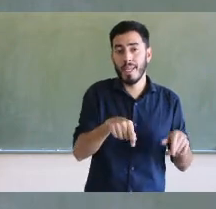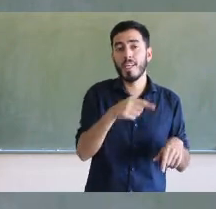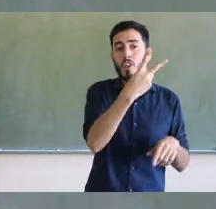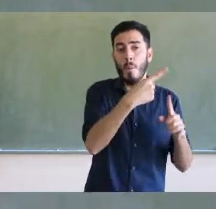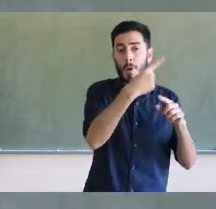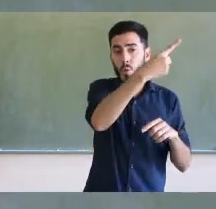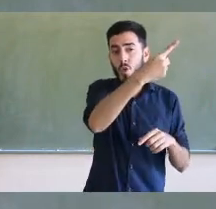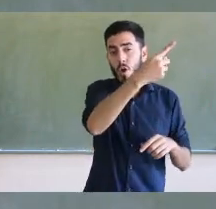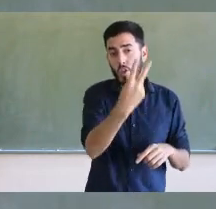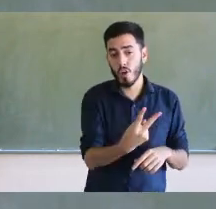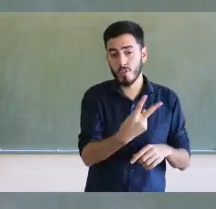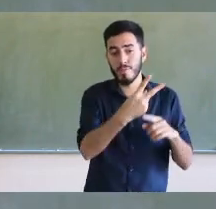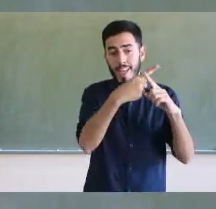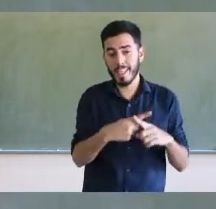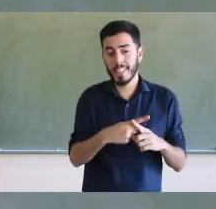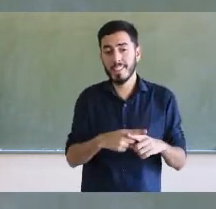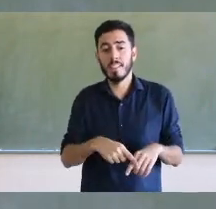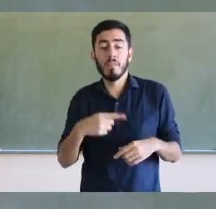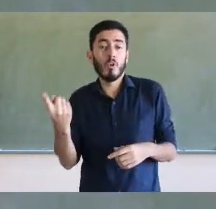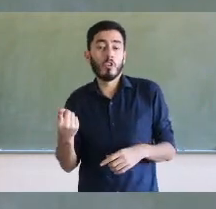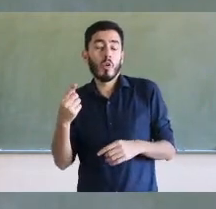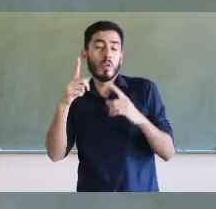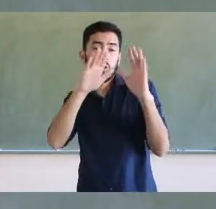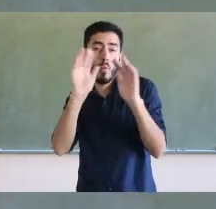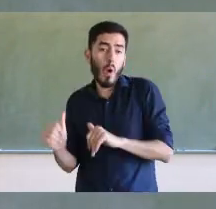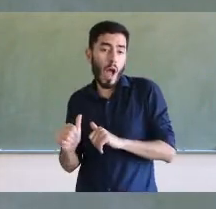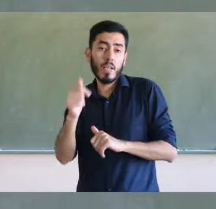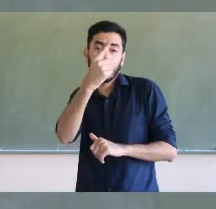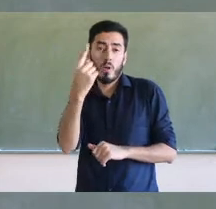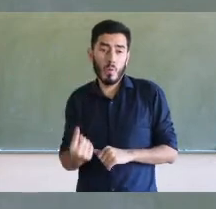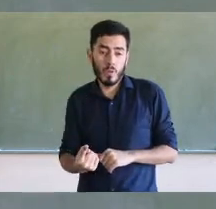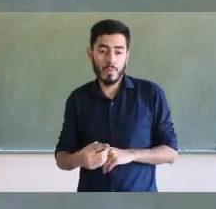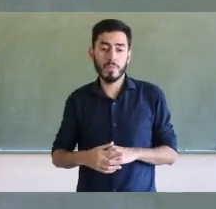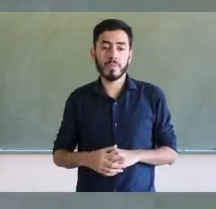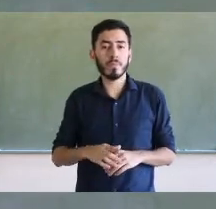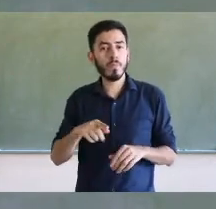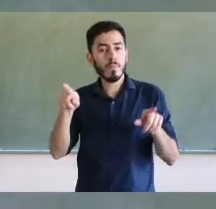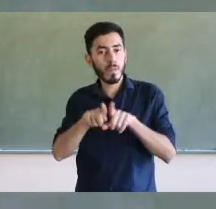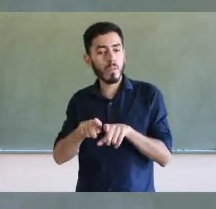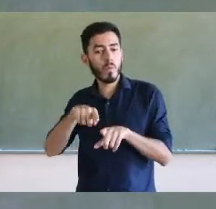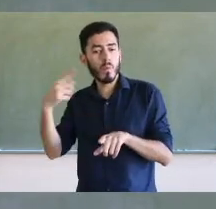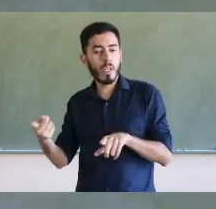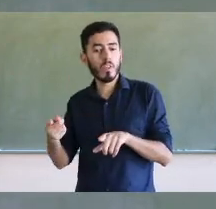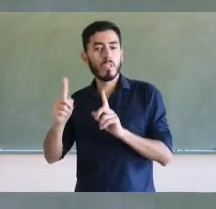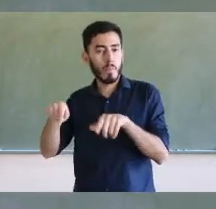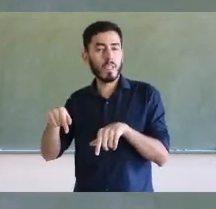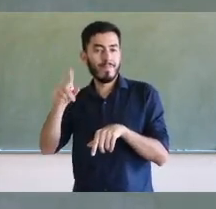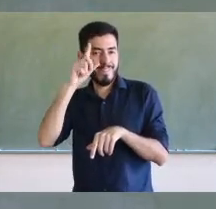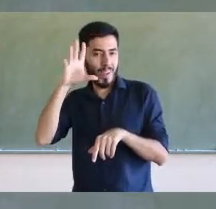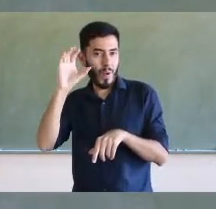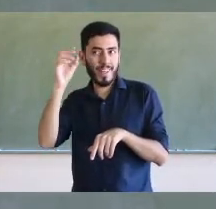El 4 es el mismo denominador, por lo tanto pongo el mismo numerador. Acá pasará lo mismo. Debajo del 2